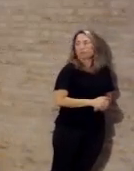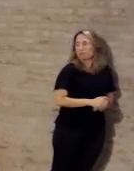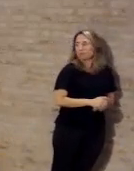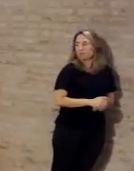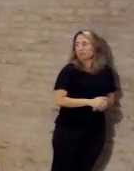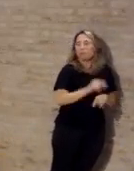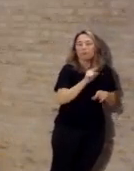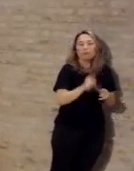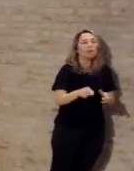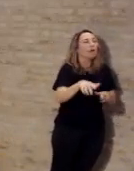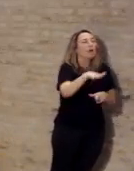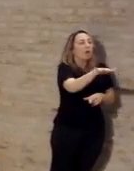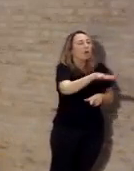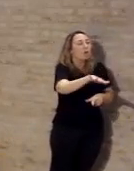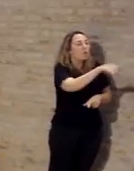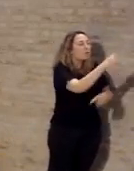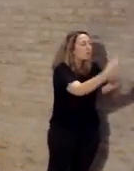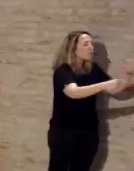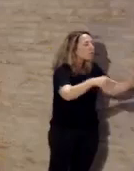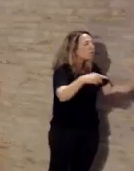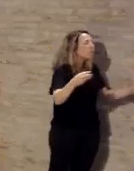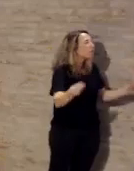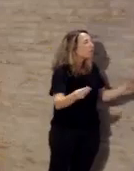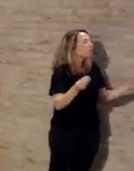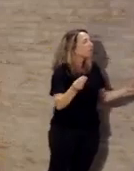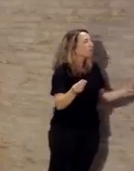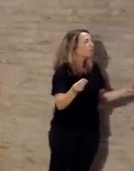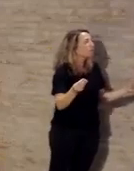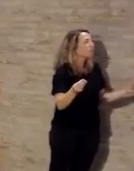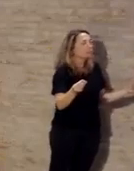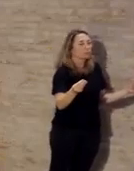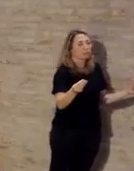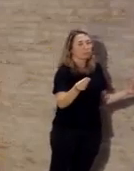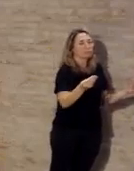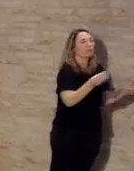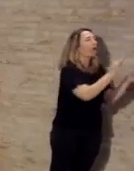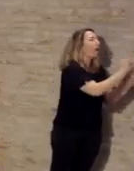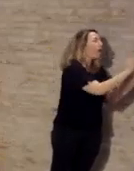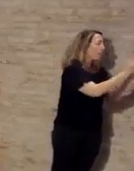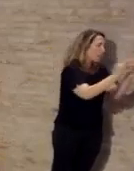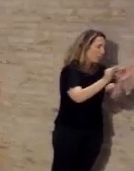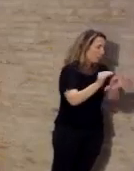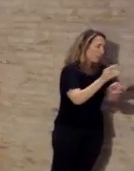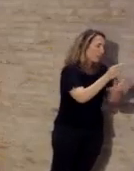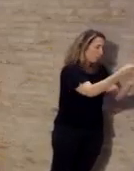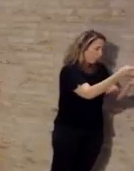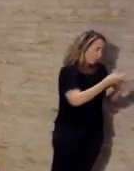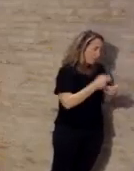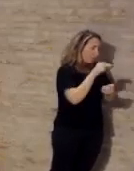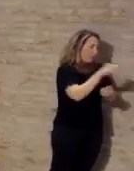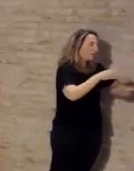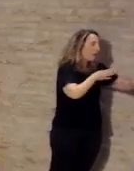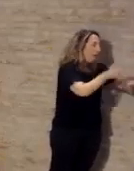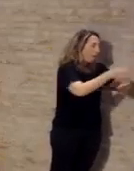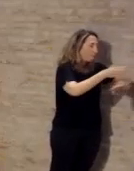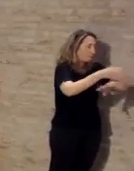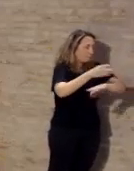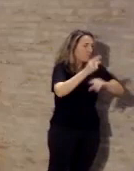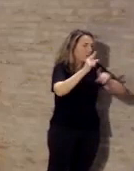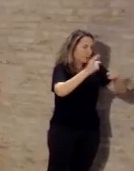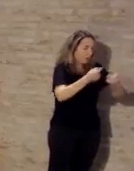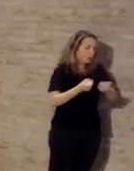contamos eh necesitamos en realidad o no necesitamos necesitamos intérprete necesitamos apoyo necesitamos